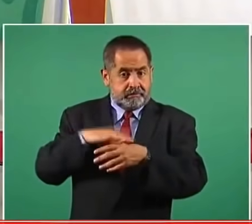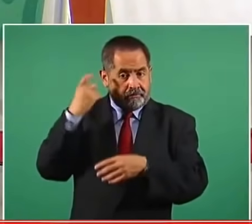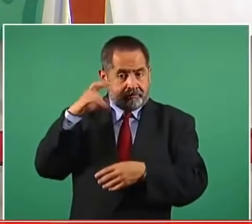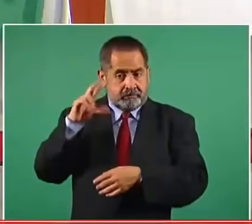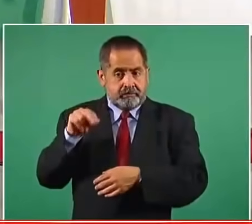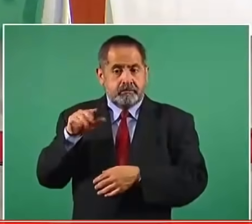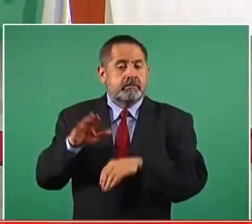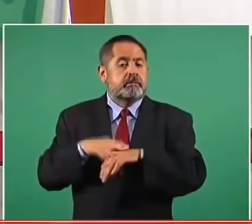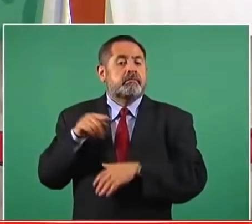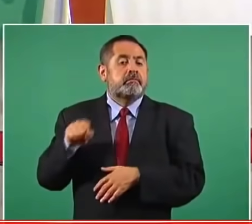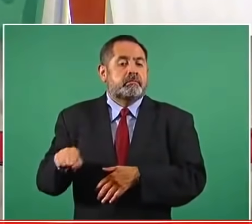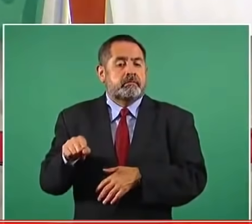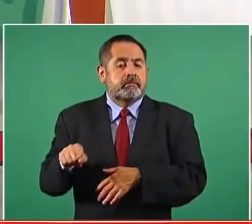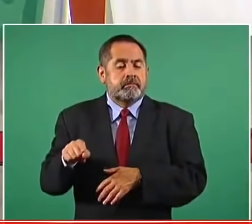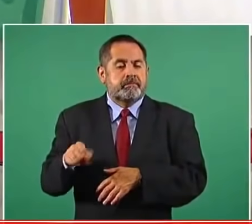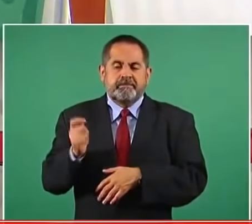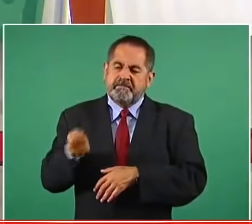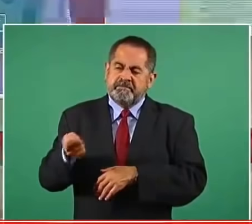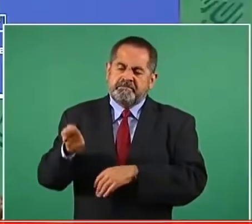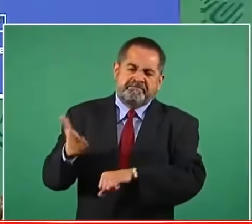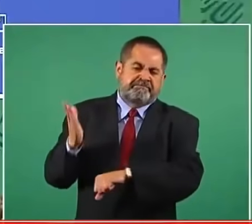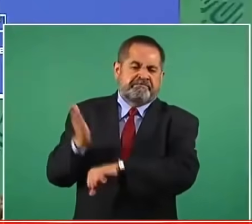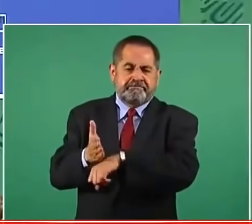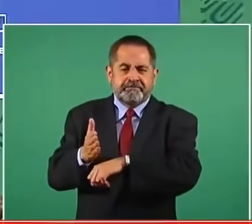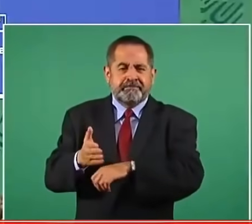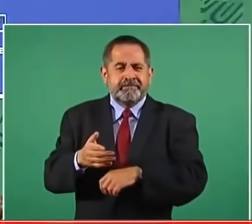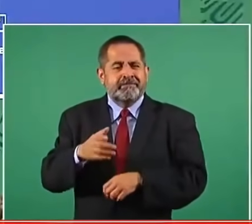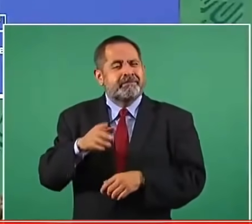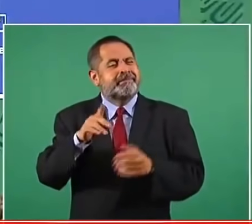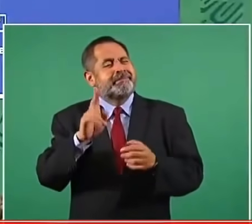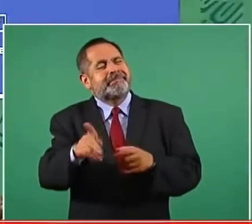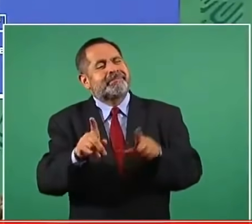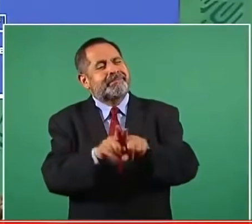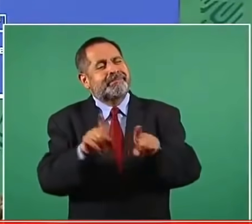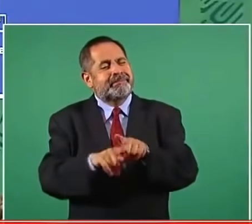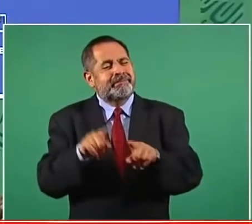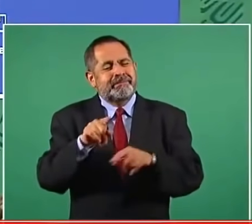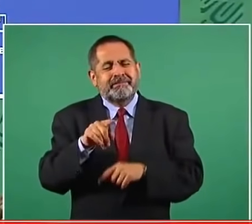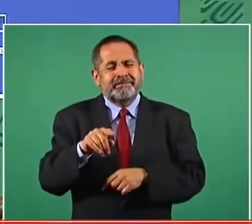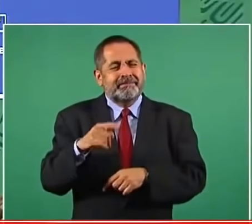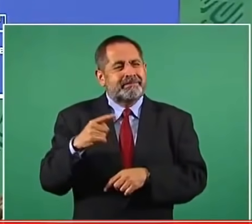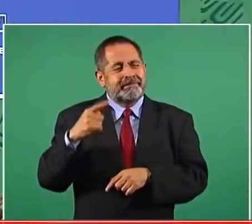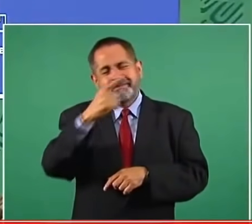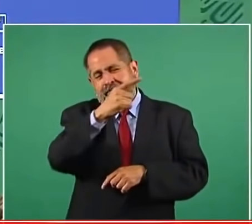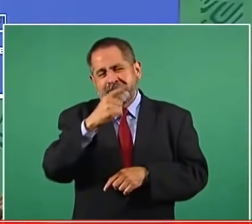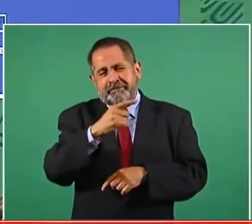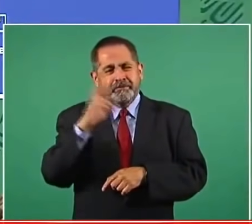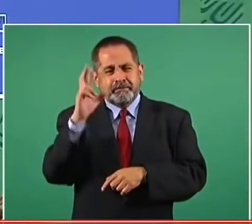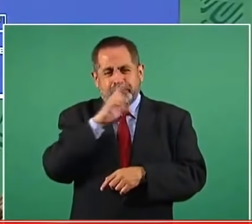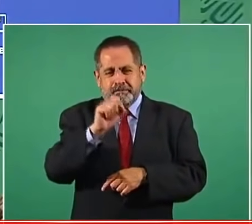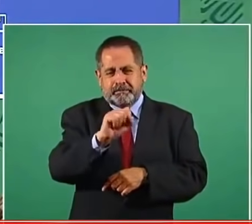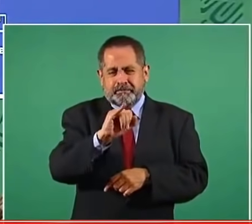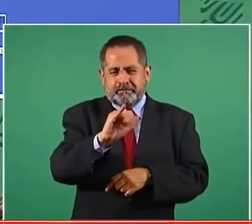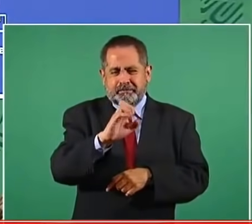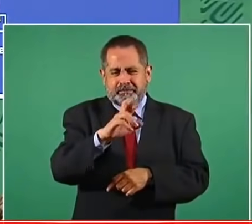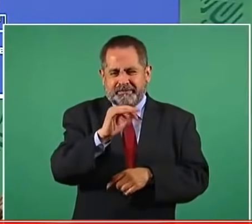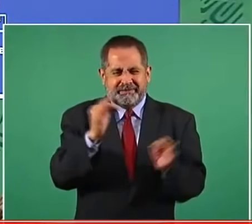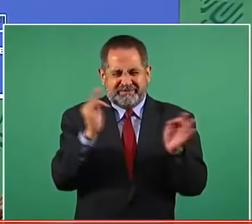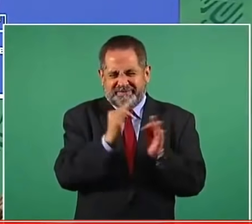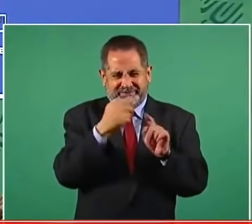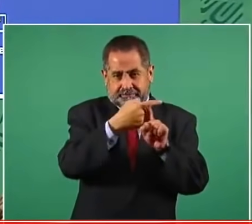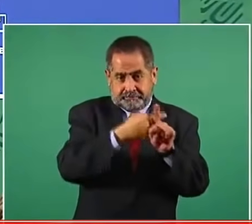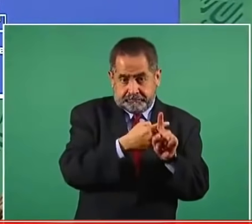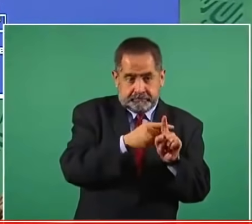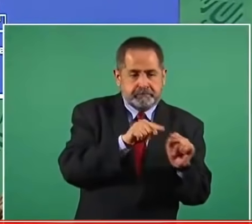era una zona de castigo, es como la Siberia tropical, la Siberia mexicana. Entonces, todos